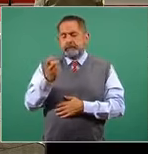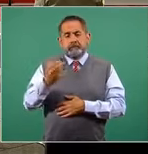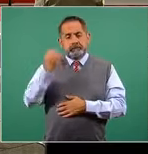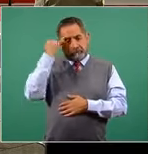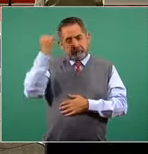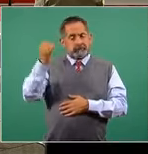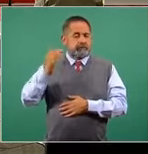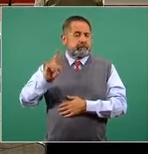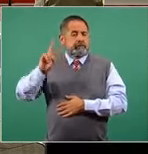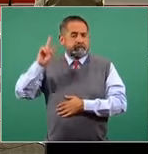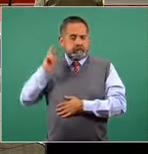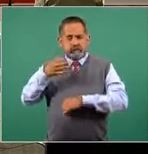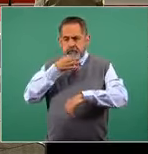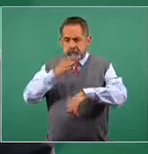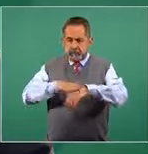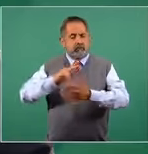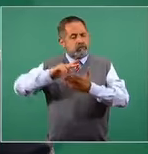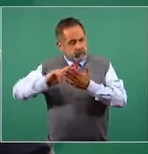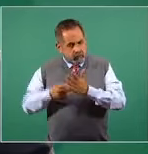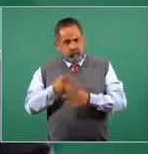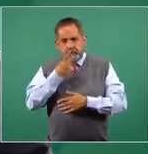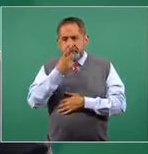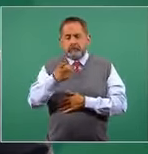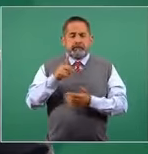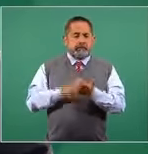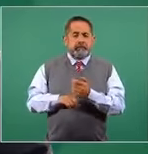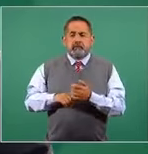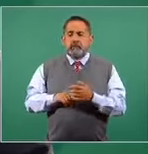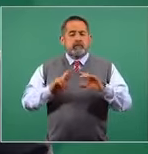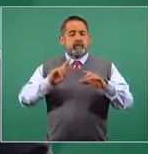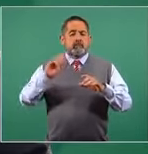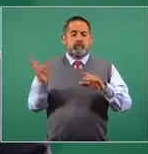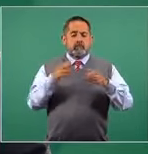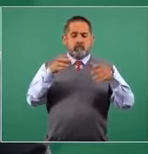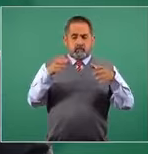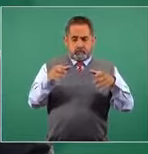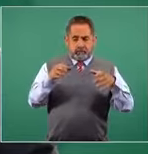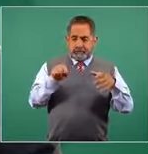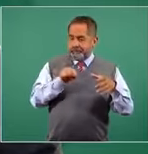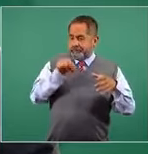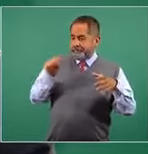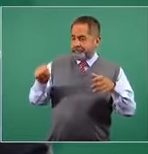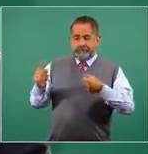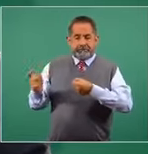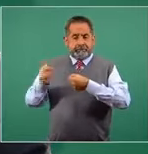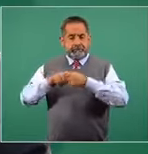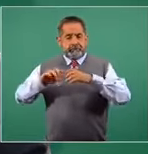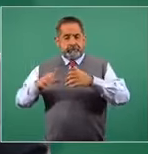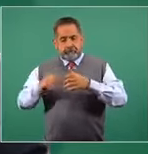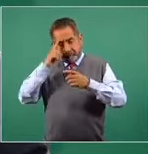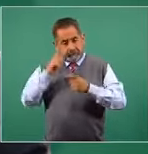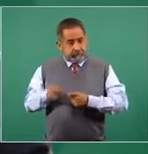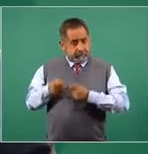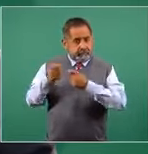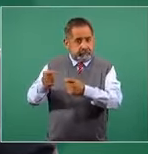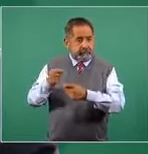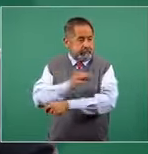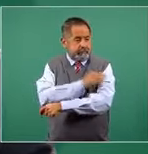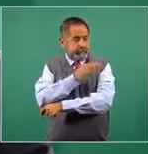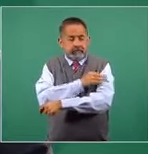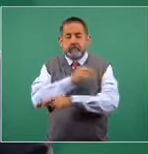lo que comenté el viernes, que lo ratifico, las dependencias que son candidatas a ser vacunado su